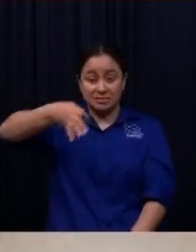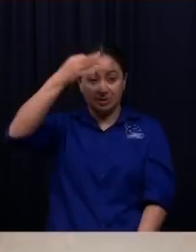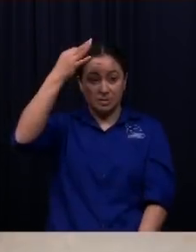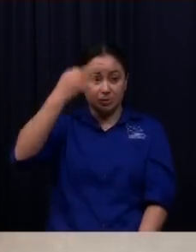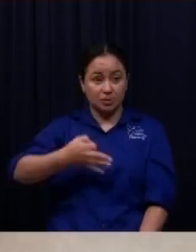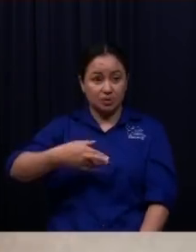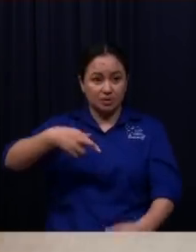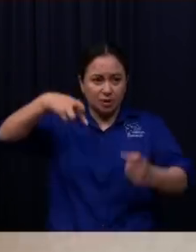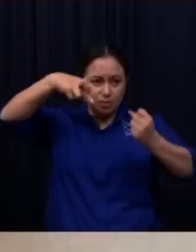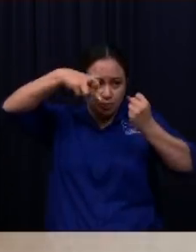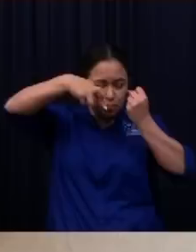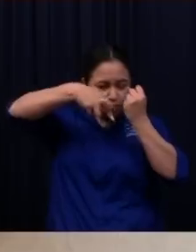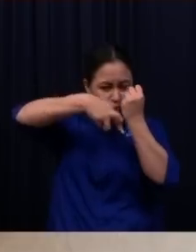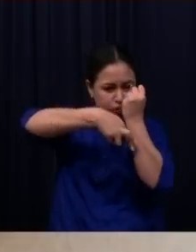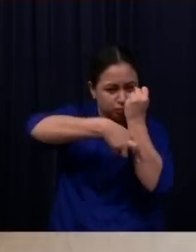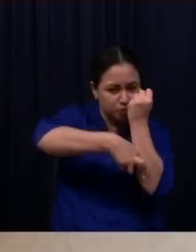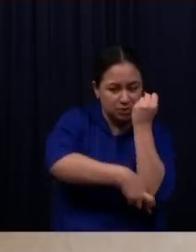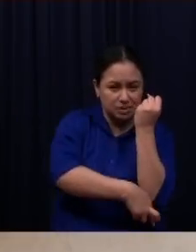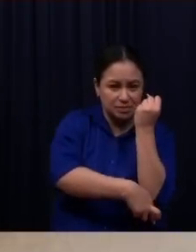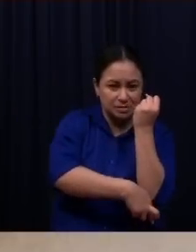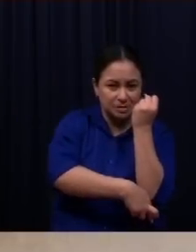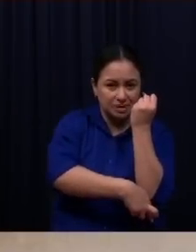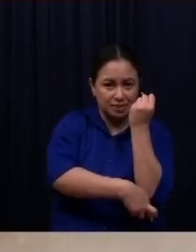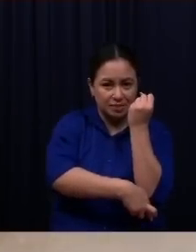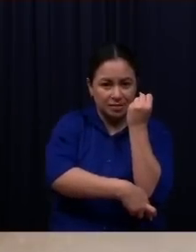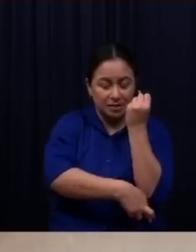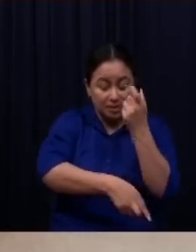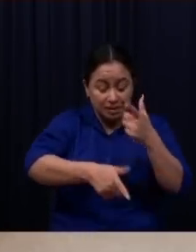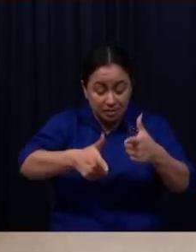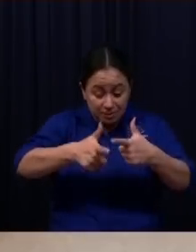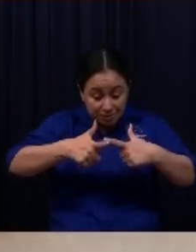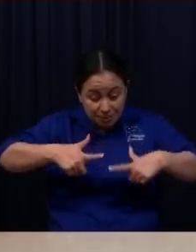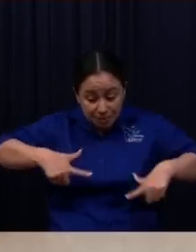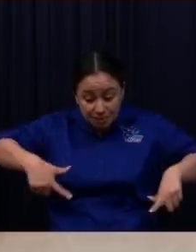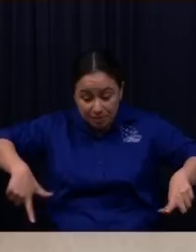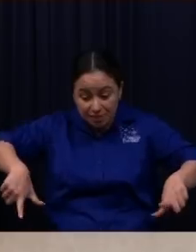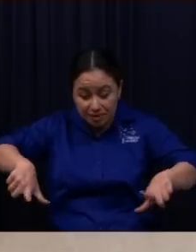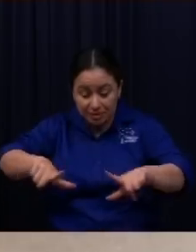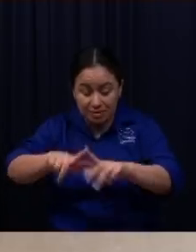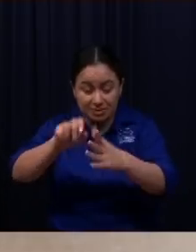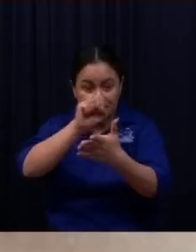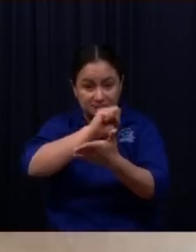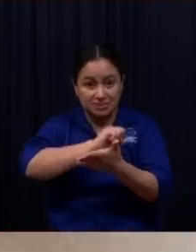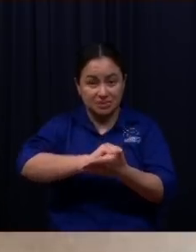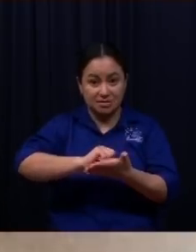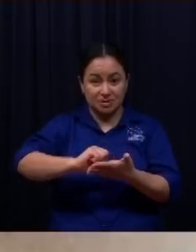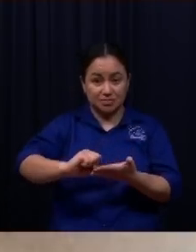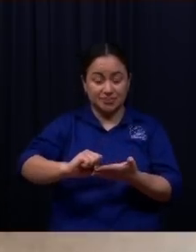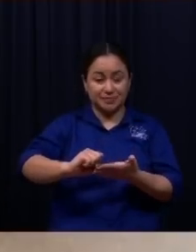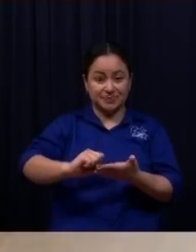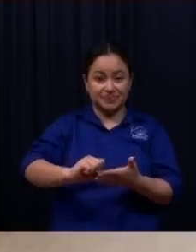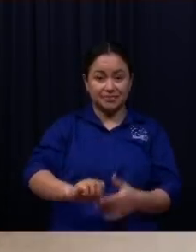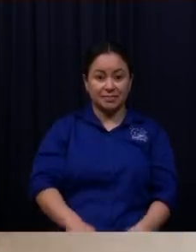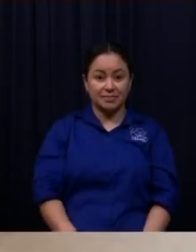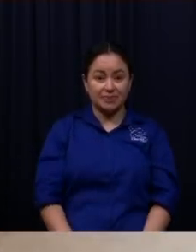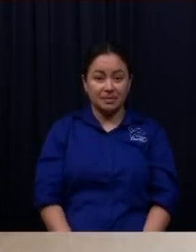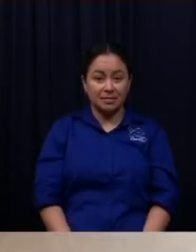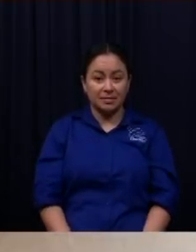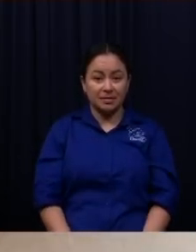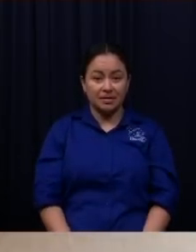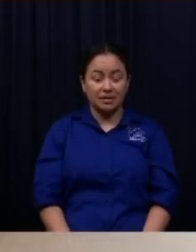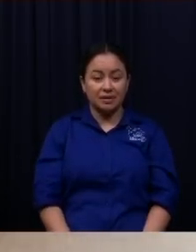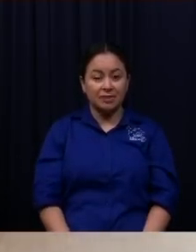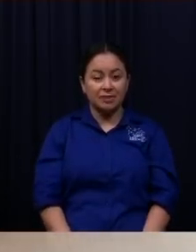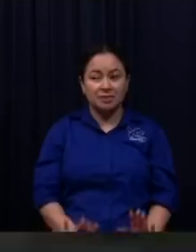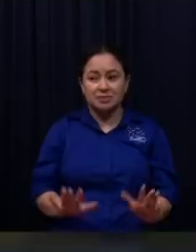velo, hasta el lugar santísimo. O sea, nuestra esperanza no viene de las cosas